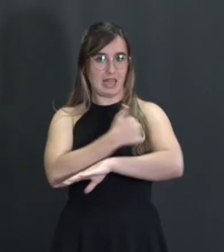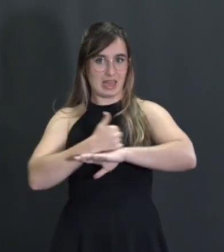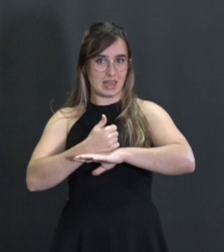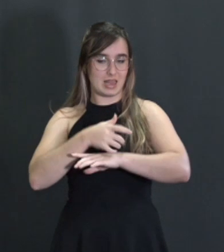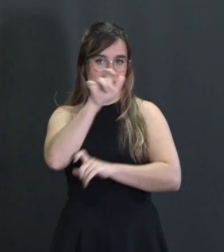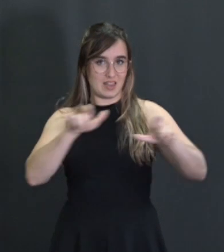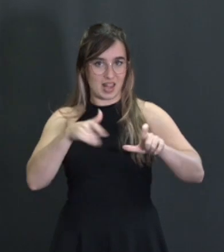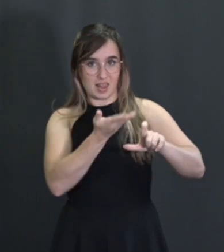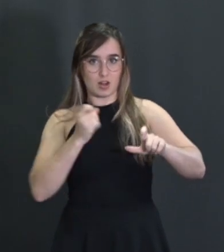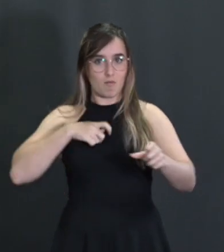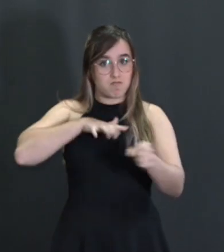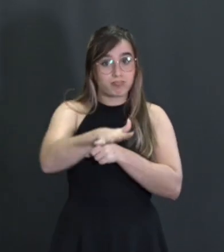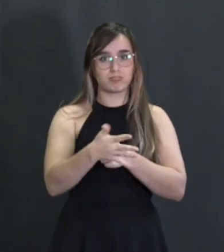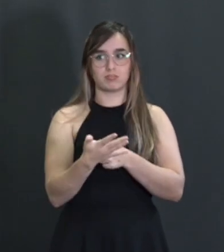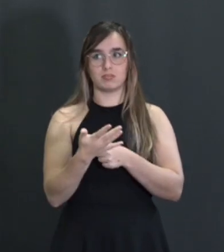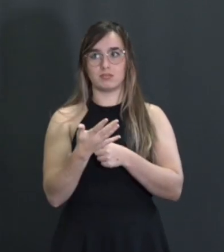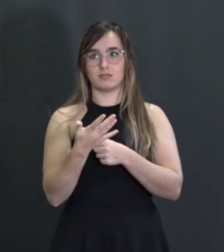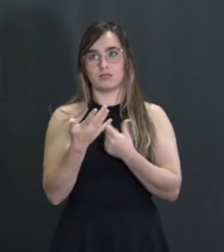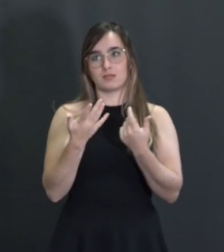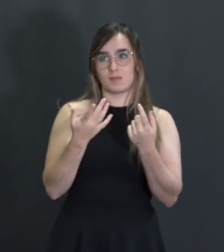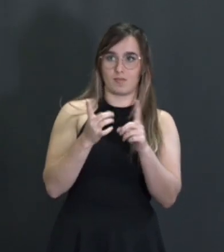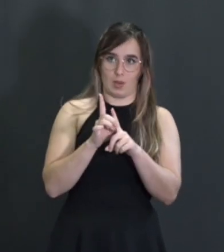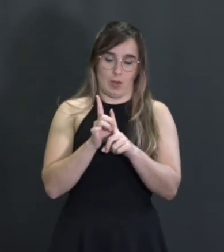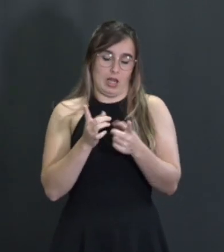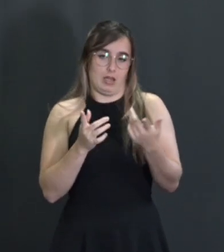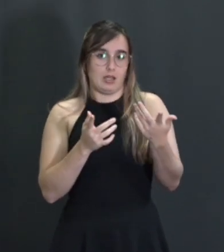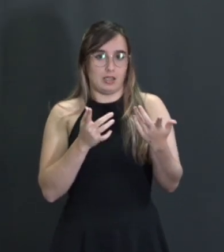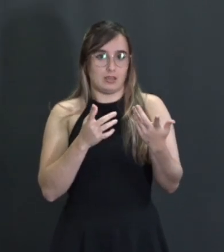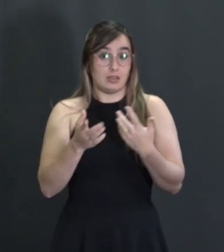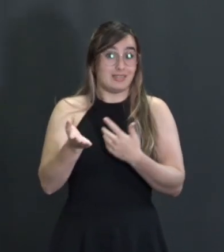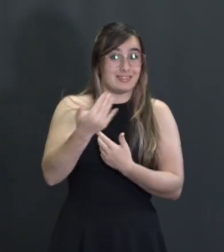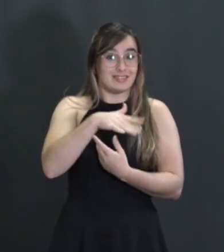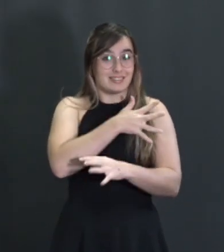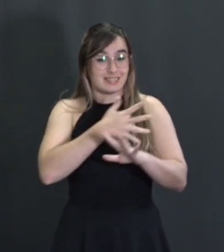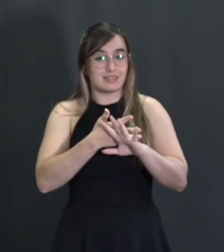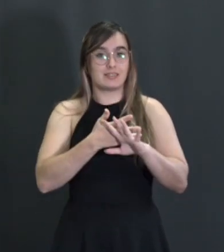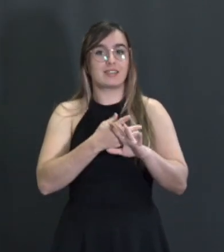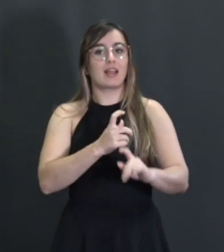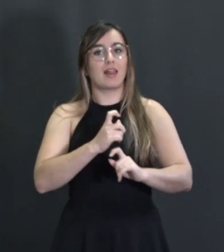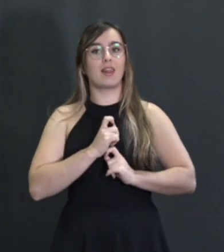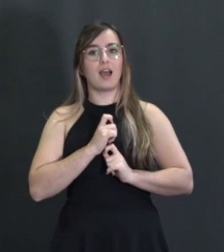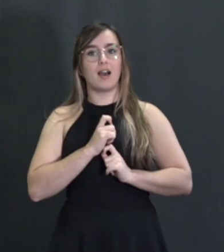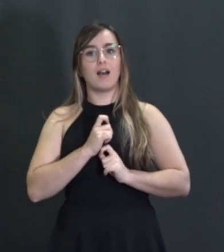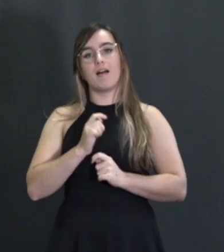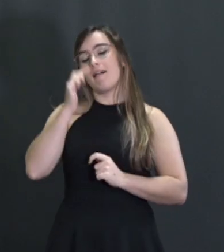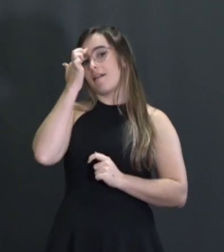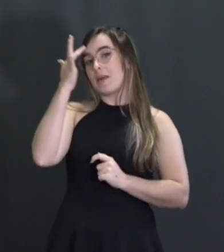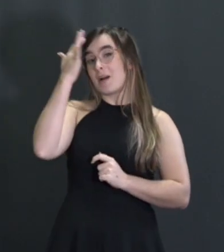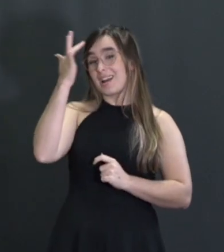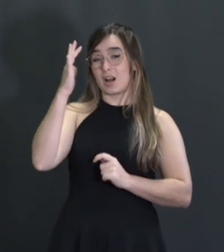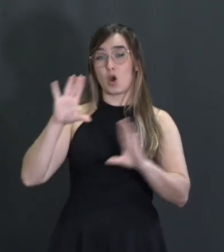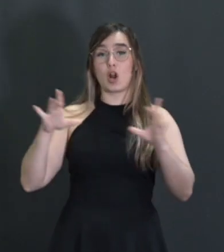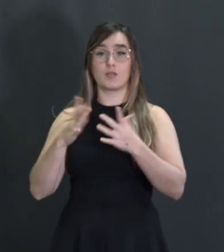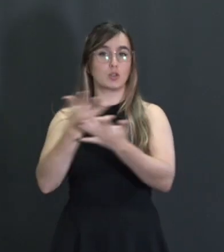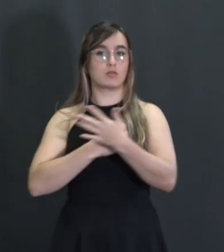atrevería a decir, que forman parte de una manera férrea del imaginario